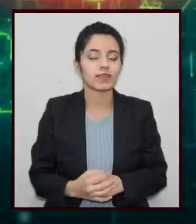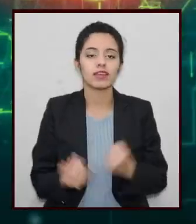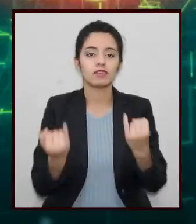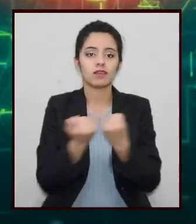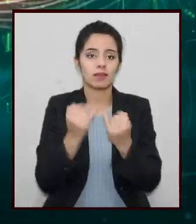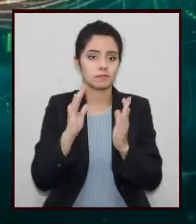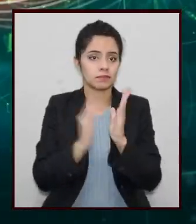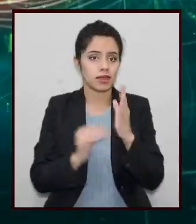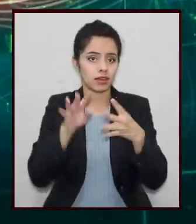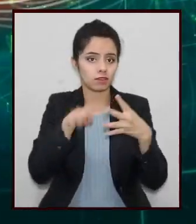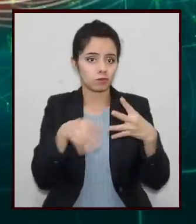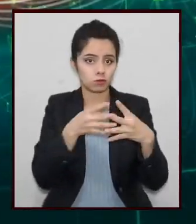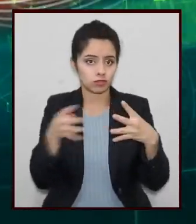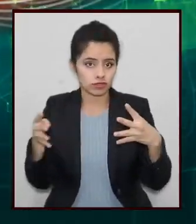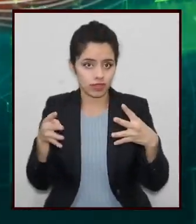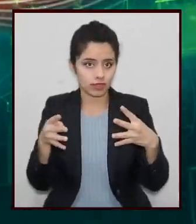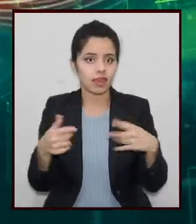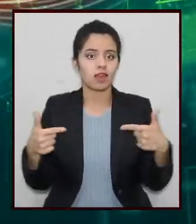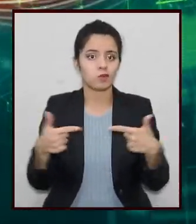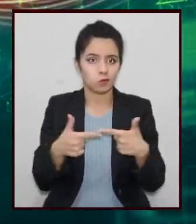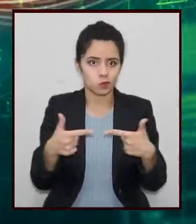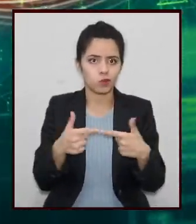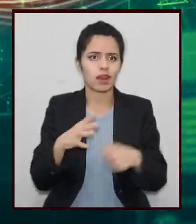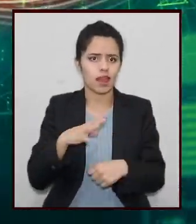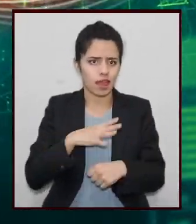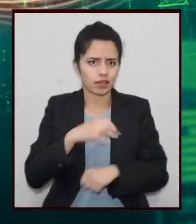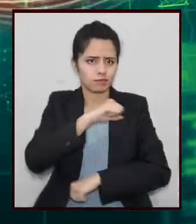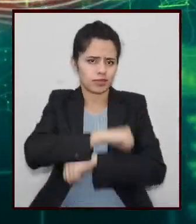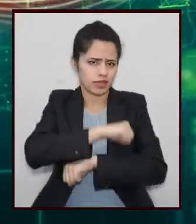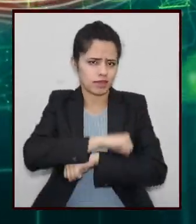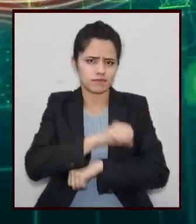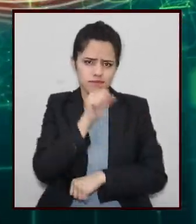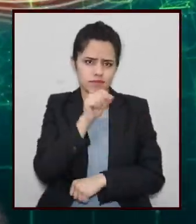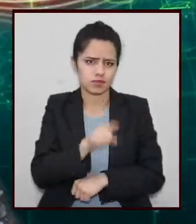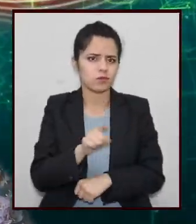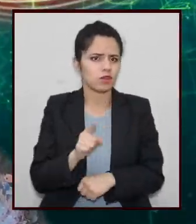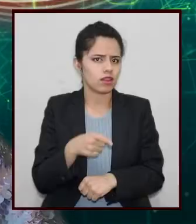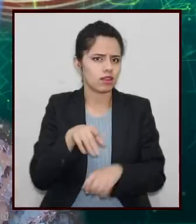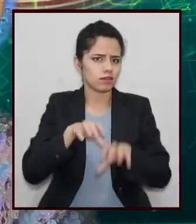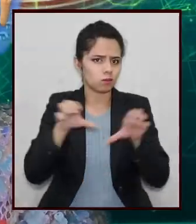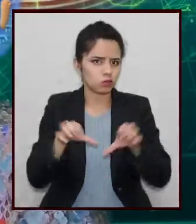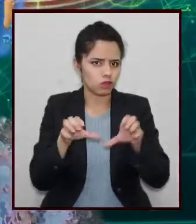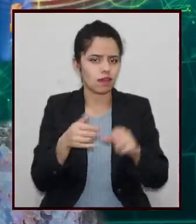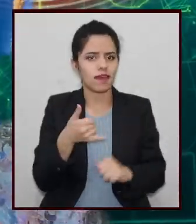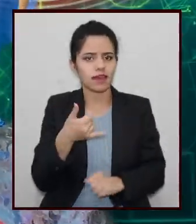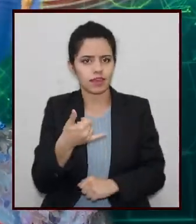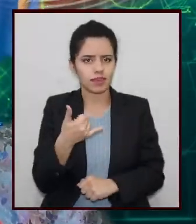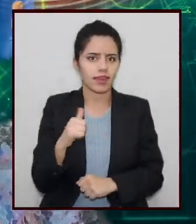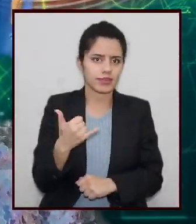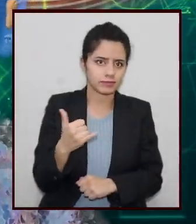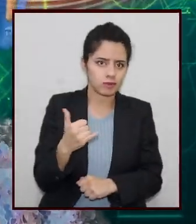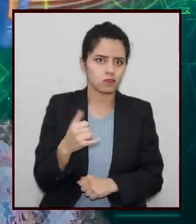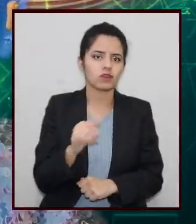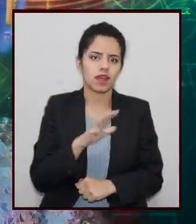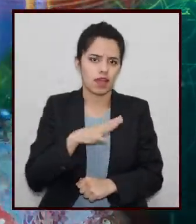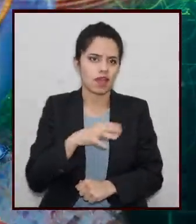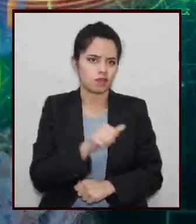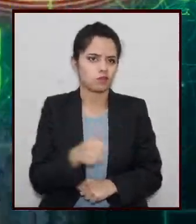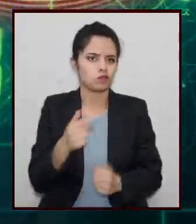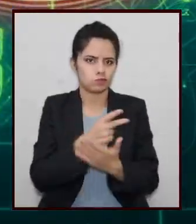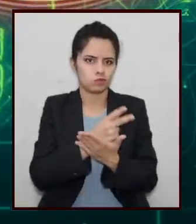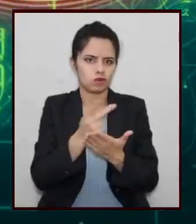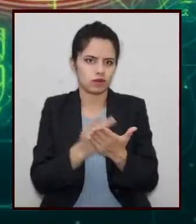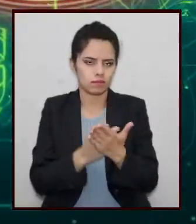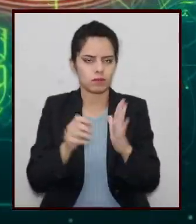Además de las hojas de cálculo que Microsoft y Google nos ofrecen con sus softwares para computadora y smartphone, también hay otros programas que cumplen con la misma